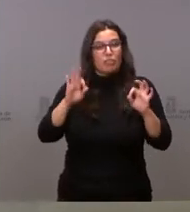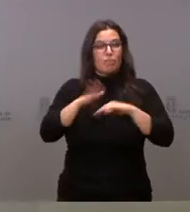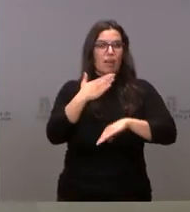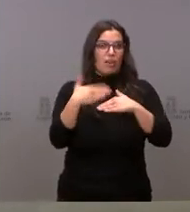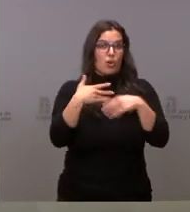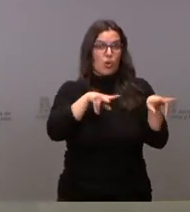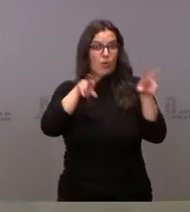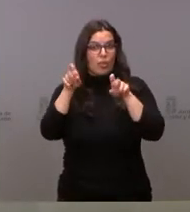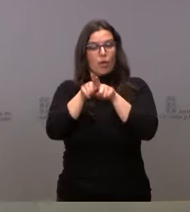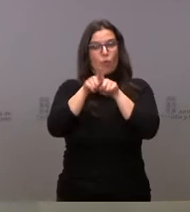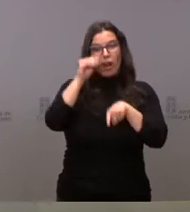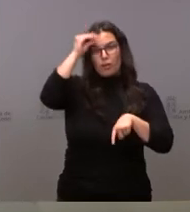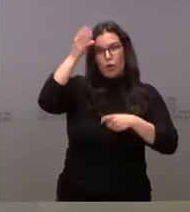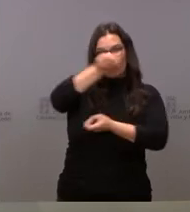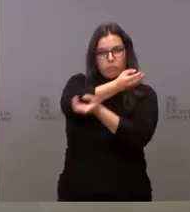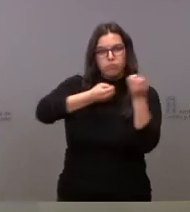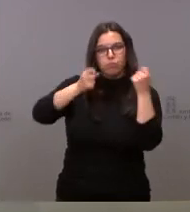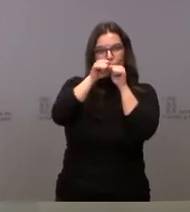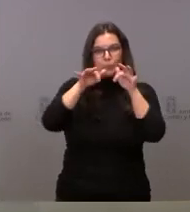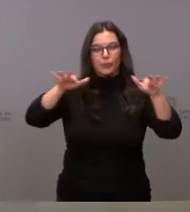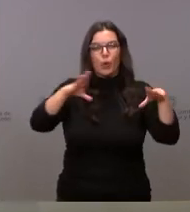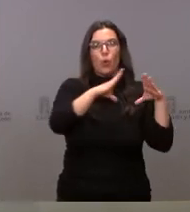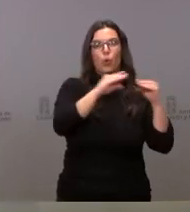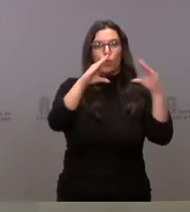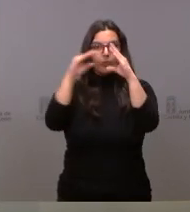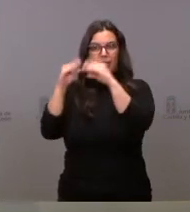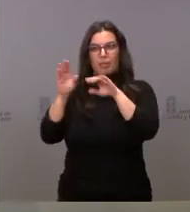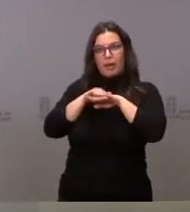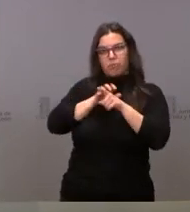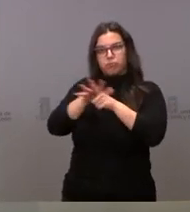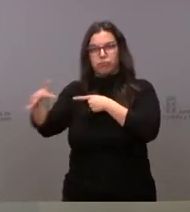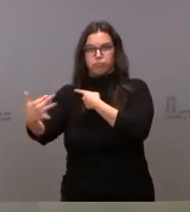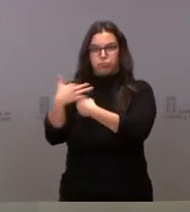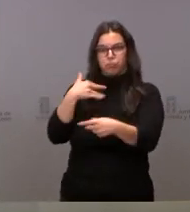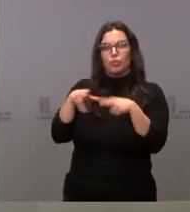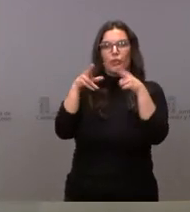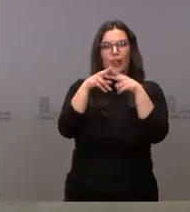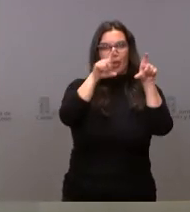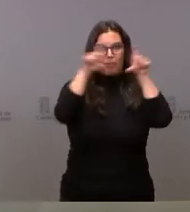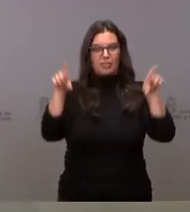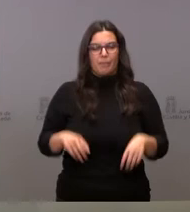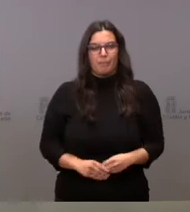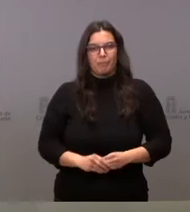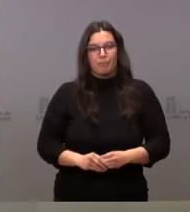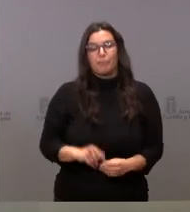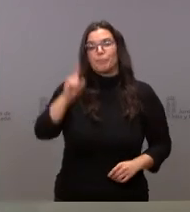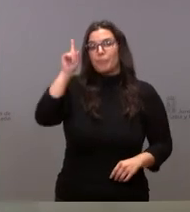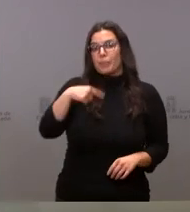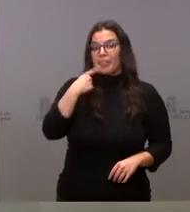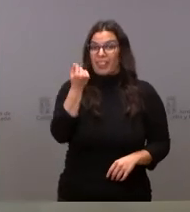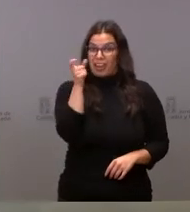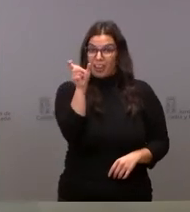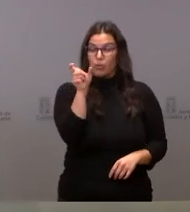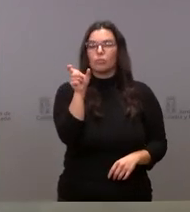aumentar la transferencia de conocimientos desde las universidades hacia la sociedad y la empresa señalarles también que con esta cifra